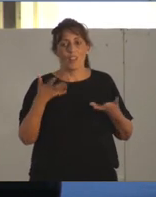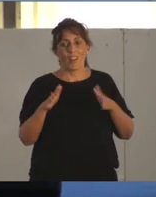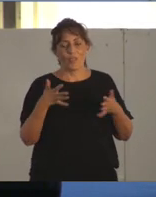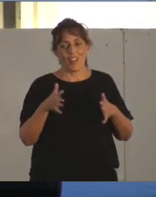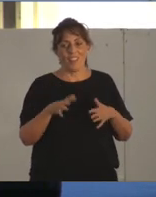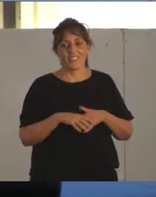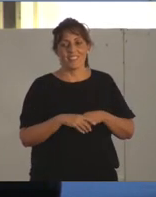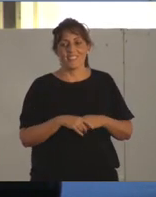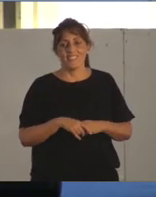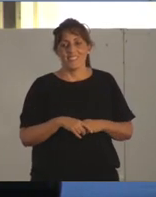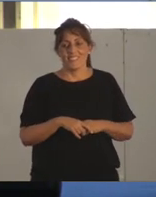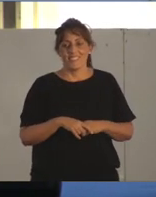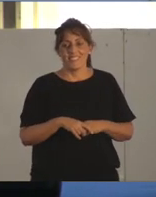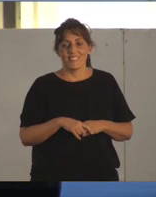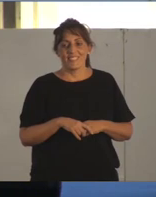Sara.